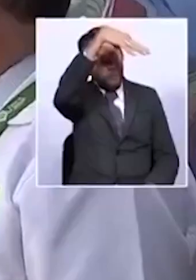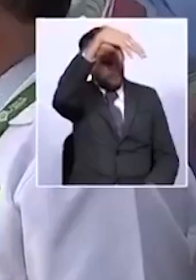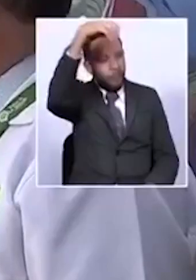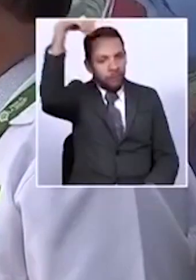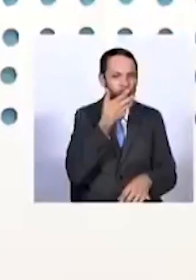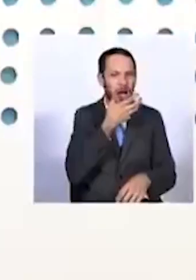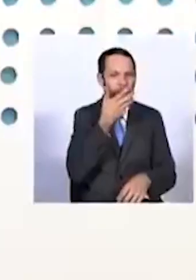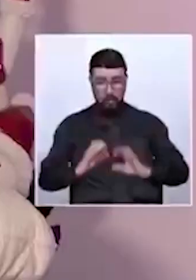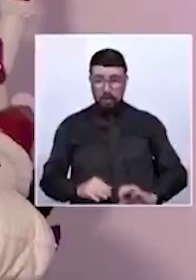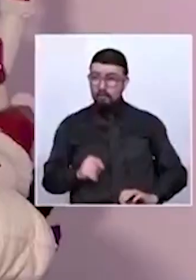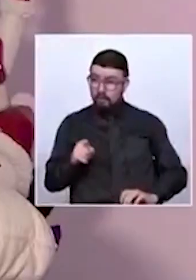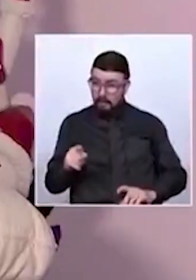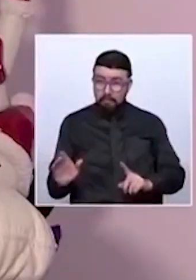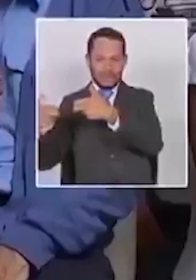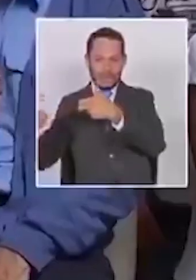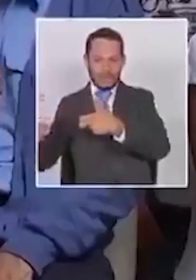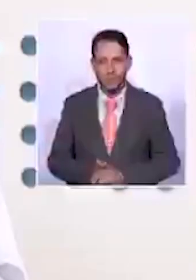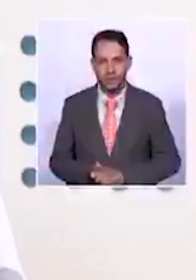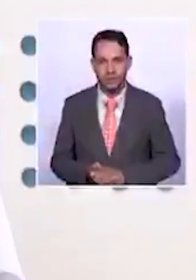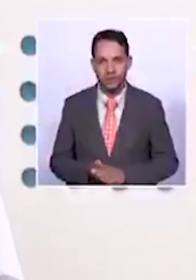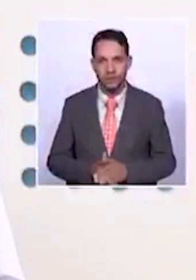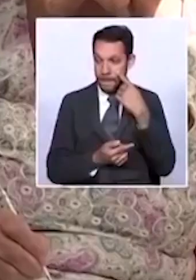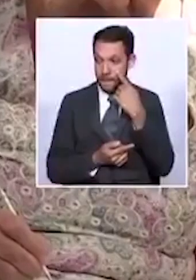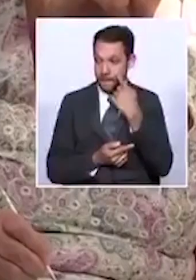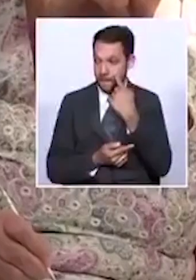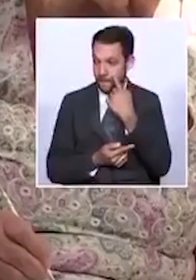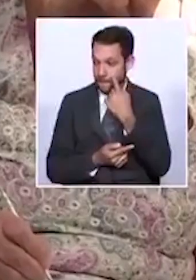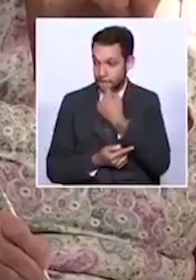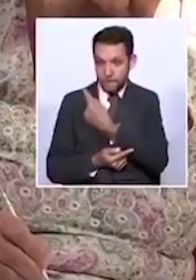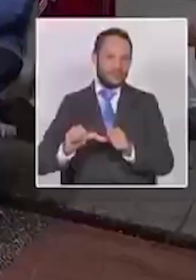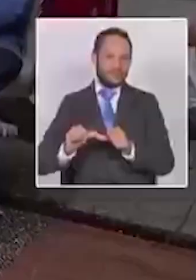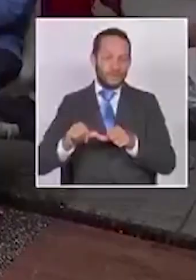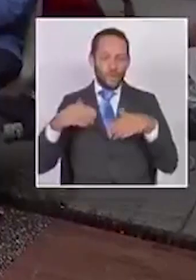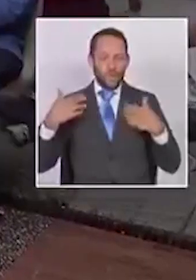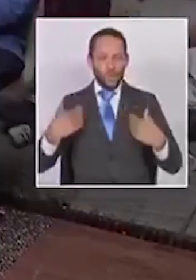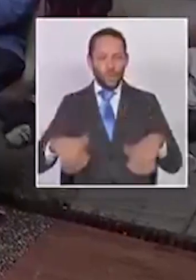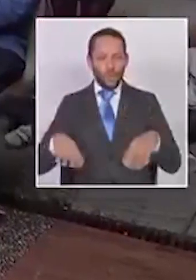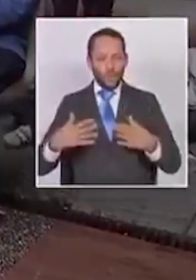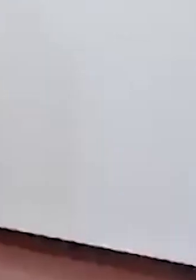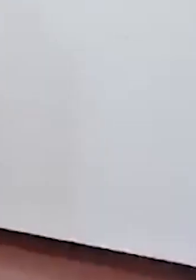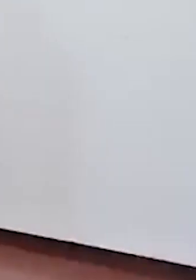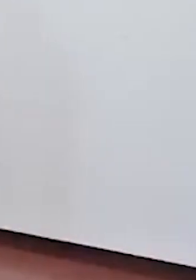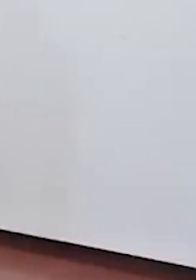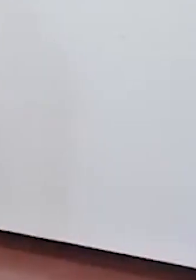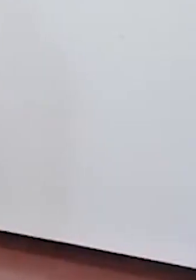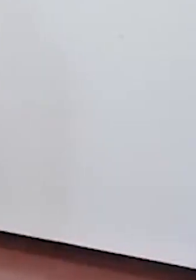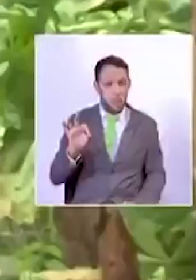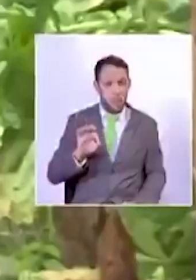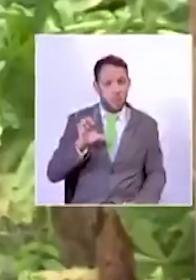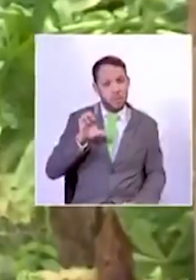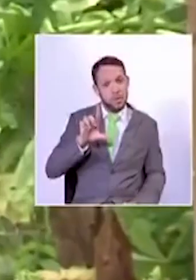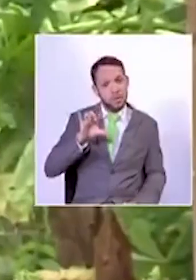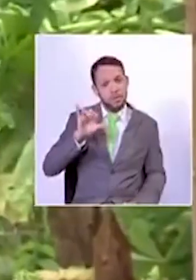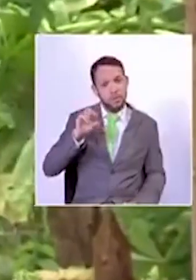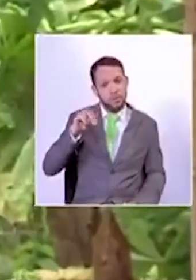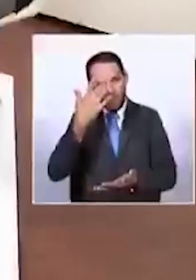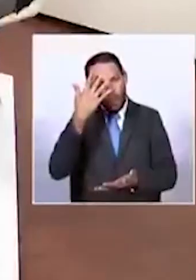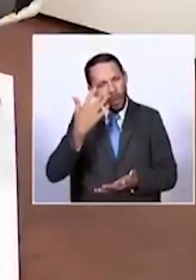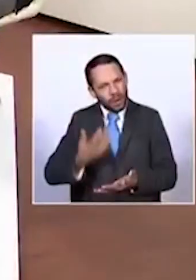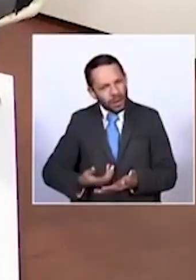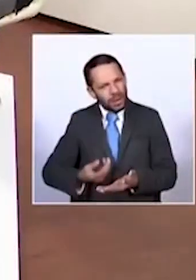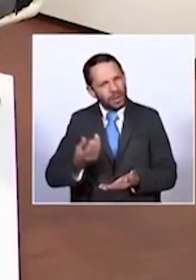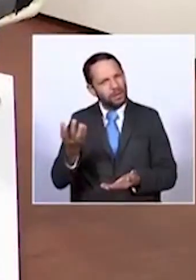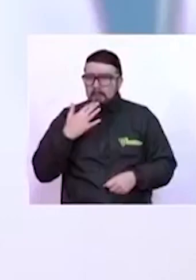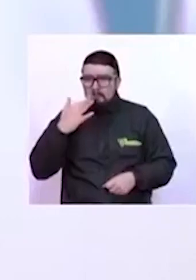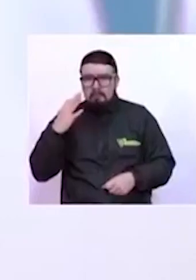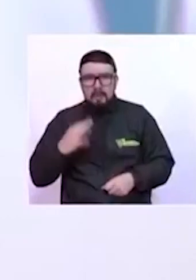Nuestra salud es lo más importante y valioso que tenemos. Durante 20 años hemos llevado mensajes de educación y conciencia a diferentes hogares